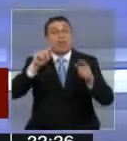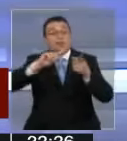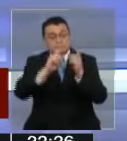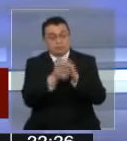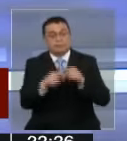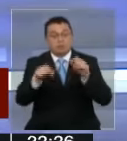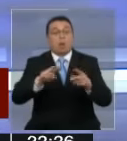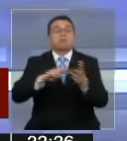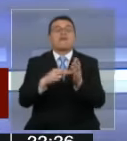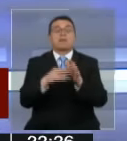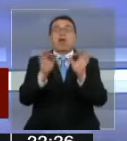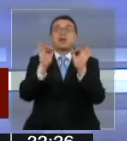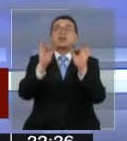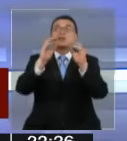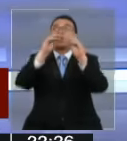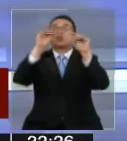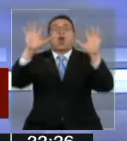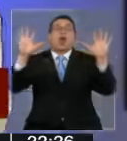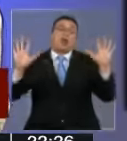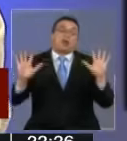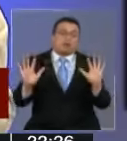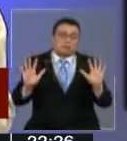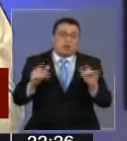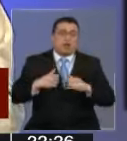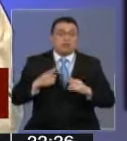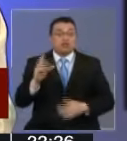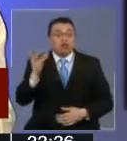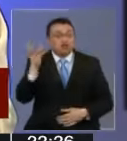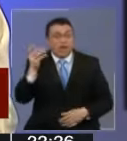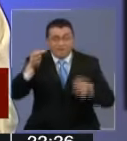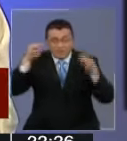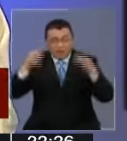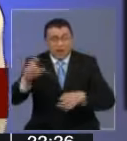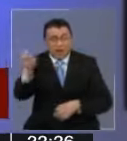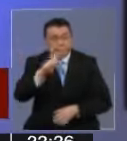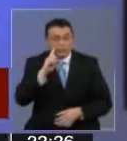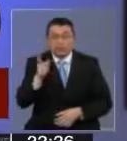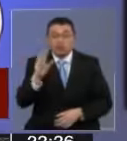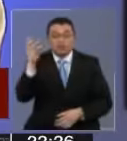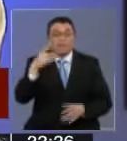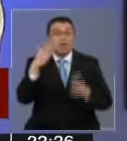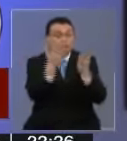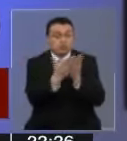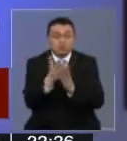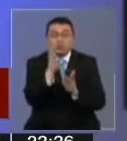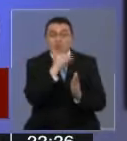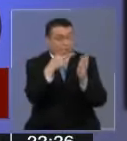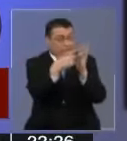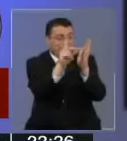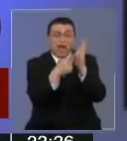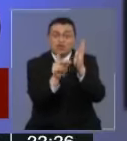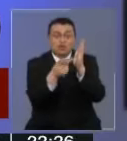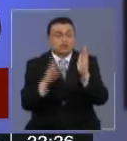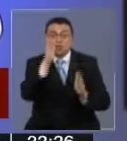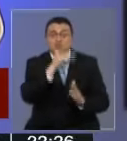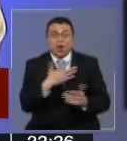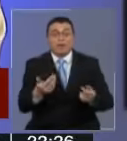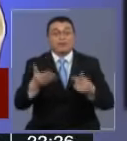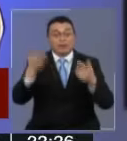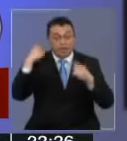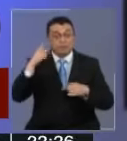aquí hay un problema natural, una crisis natural, cuando no sabemos si es así. Aquí esta discusión es muy parecida a la que en los años 90 se emprendió